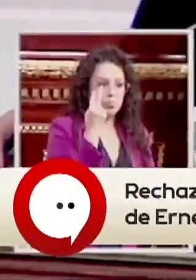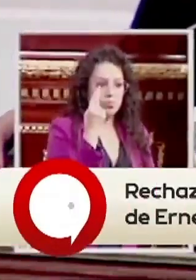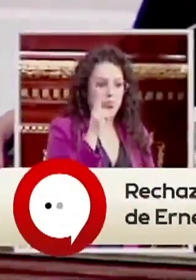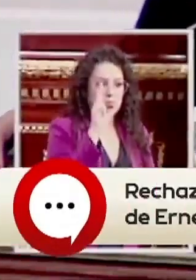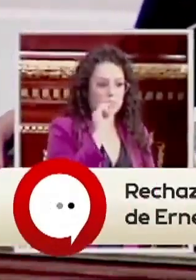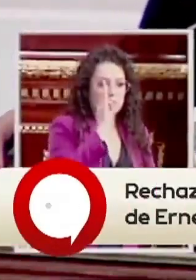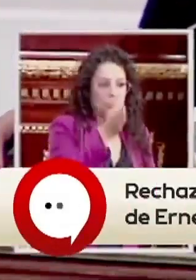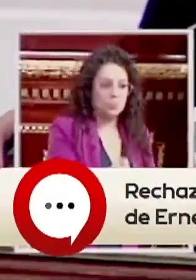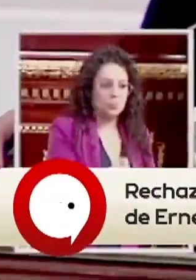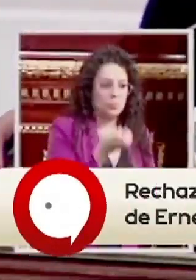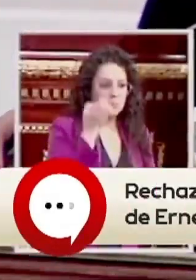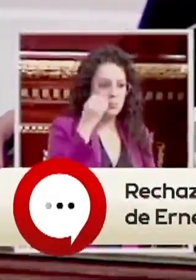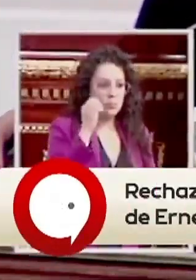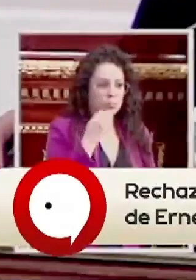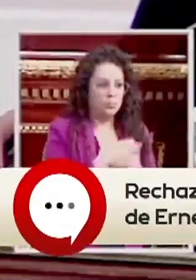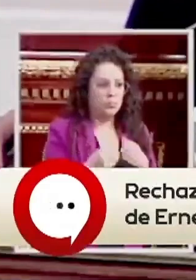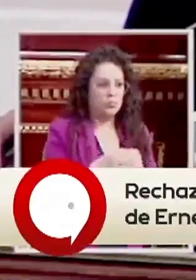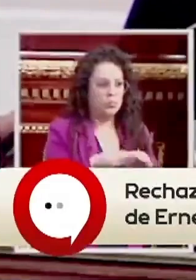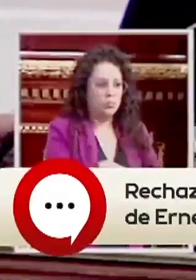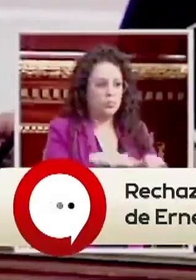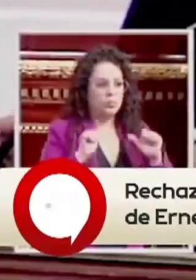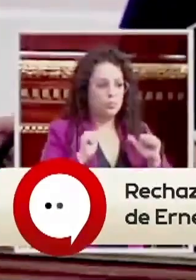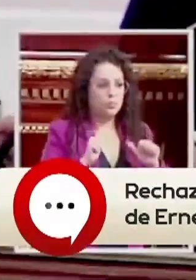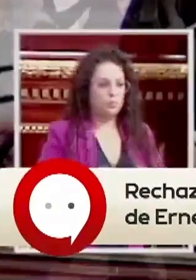votos en contra, 0 abstenciones.